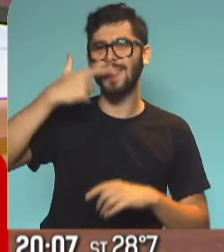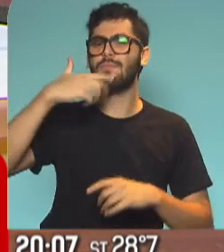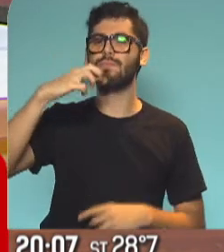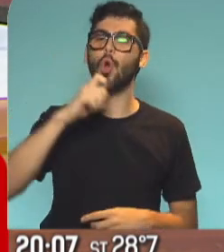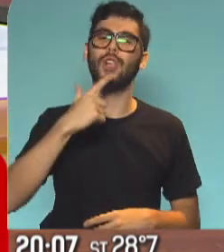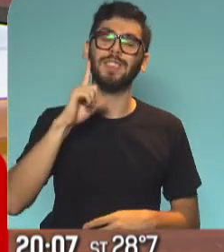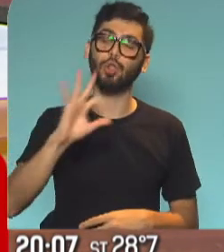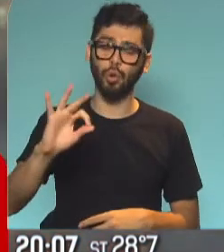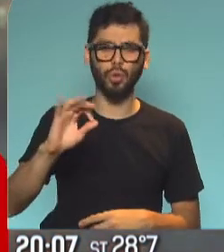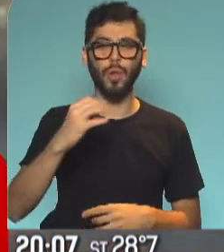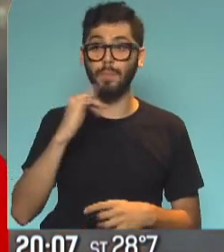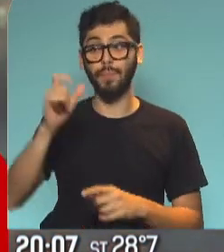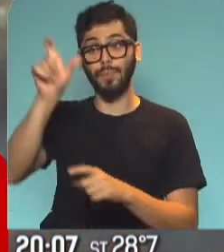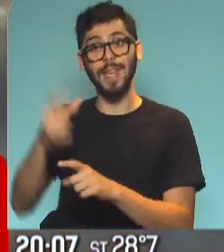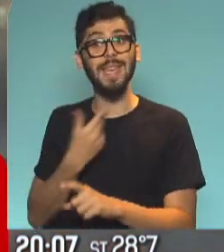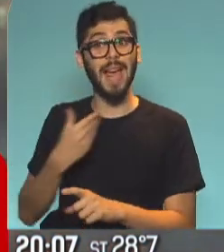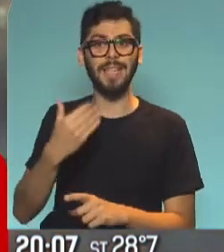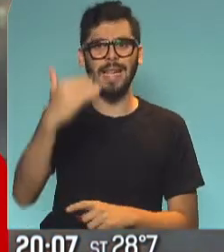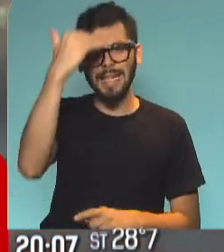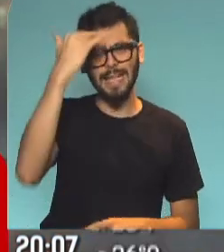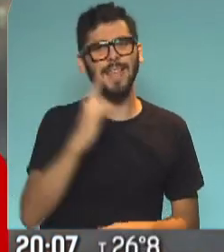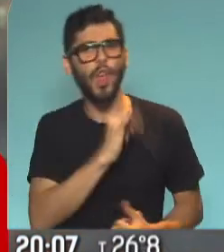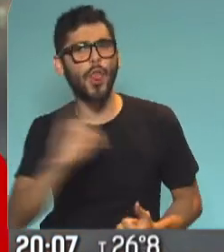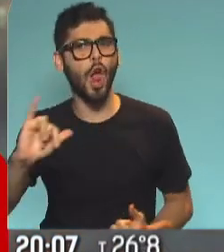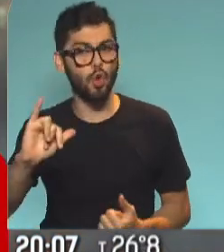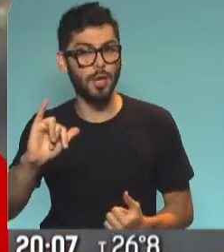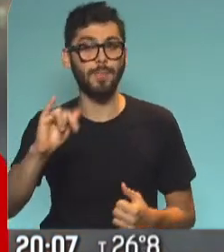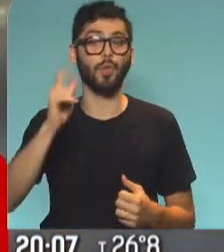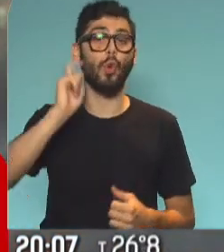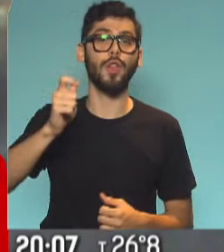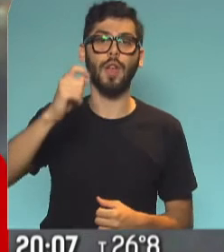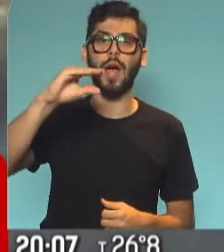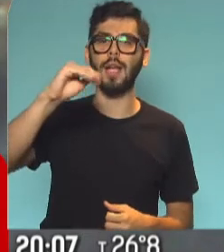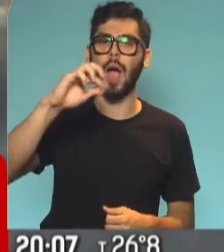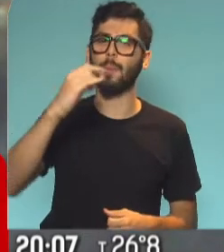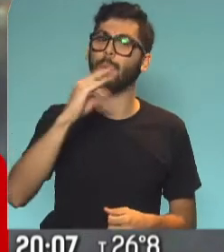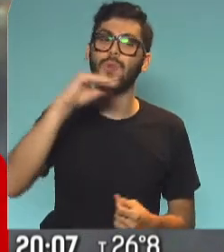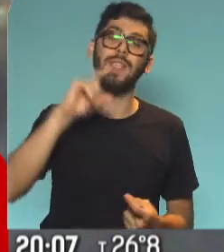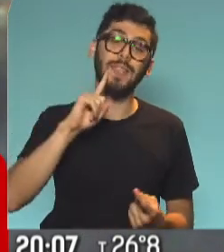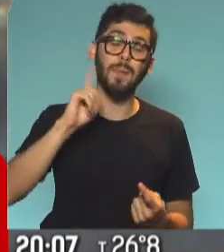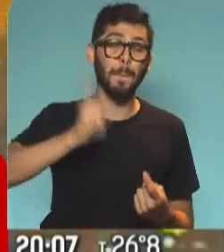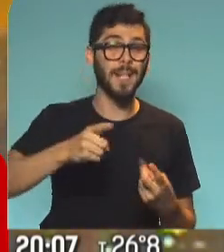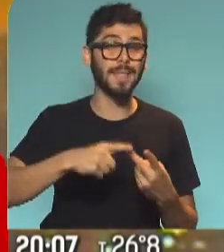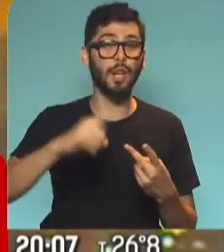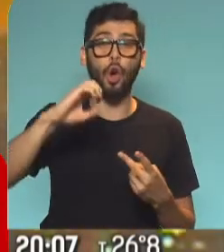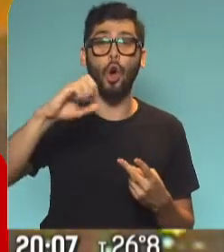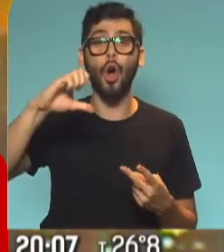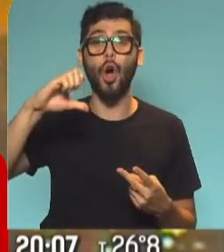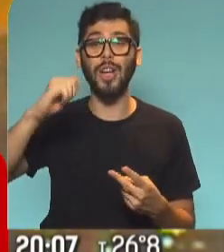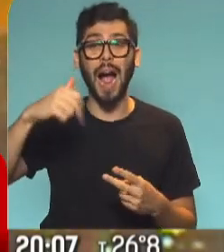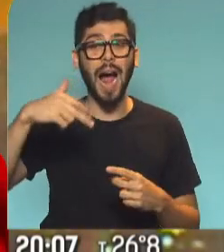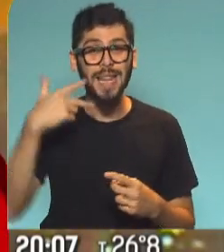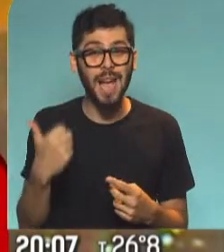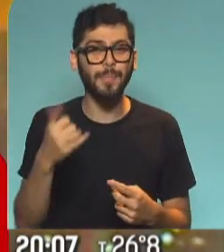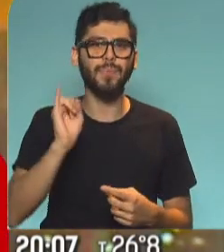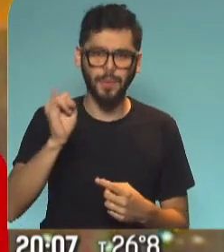jueza Capuchetti. Allí también, obviamente, está una de Graciela Ocaña, ¿verdad? Sí, me corregirá Néstor, pero creo que fue la última en